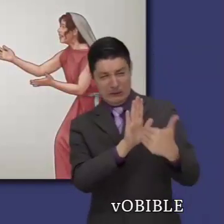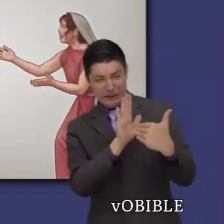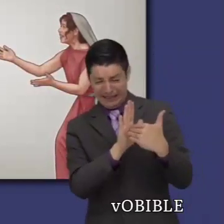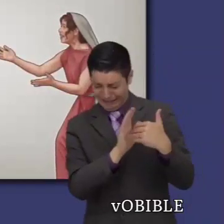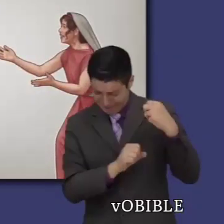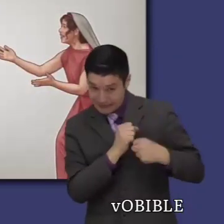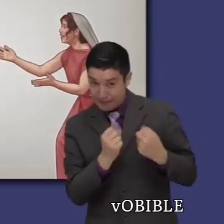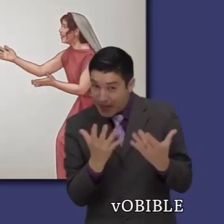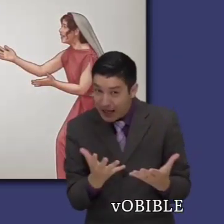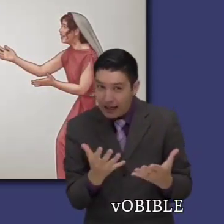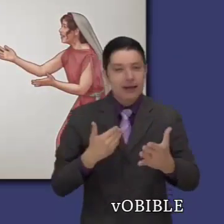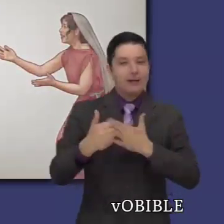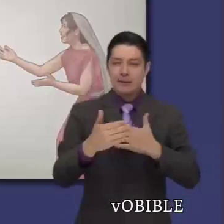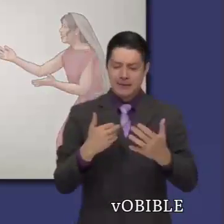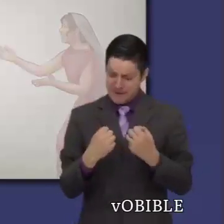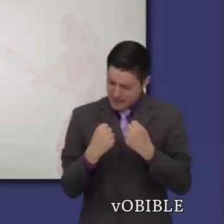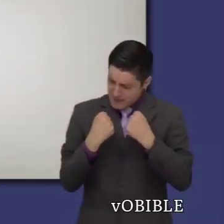signifique pasar por pruebas de fuego.